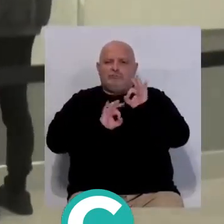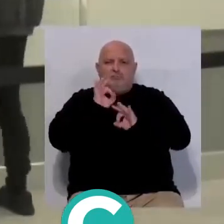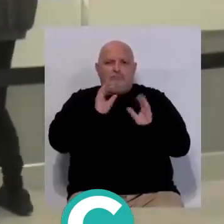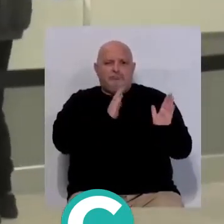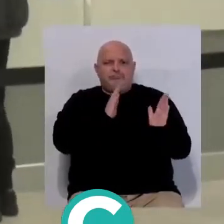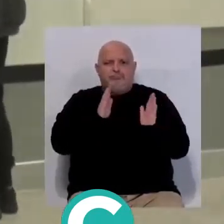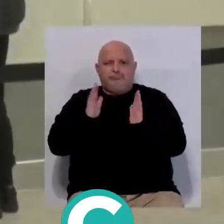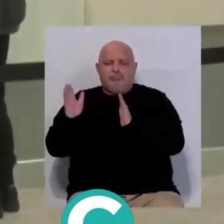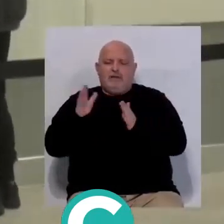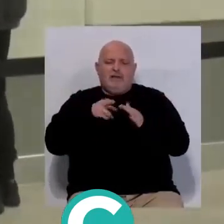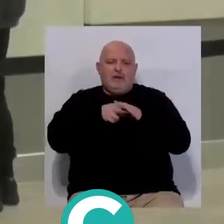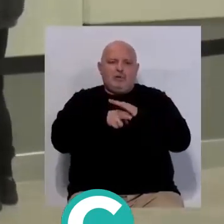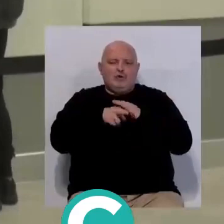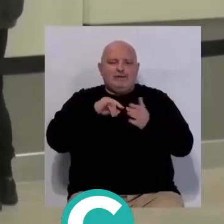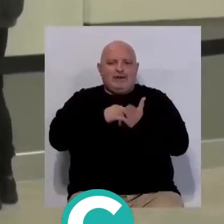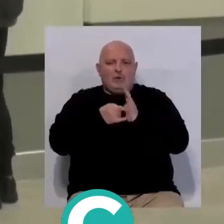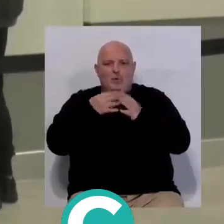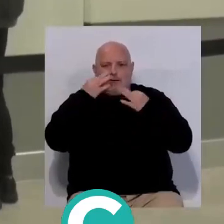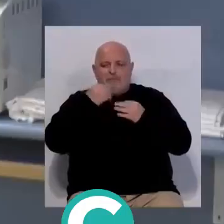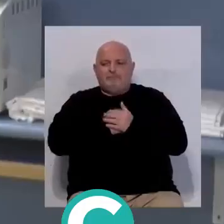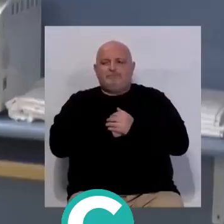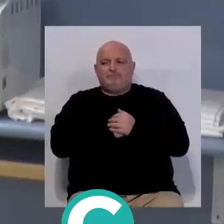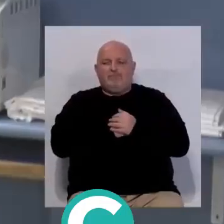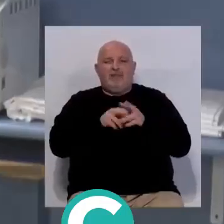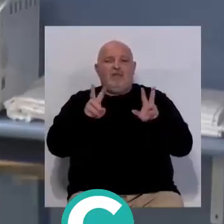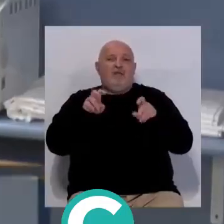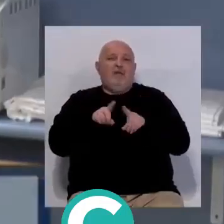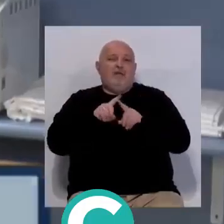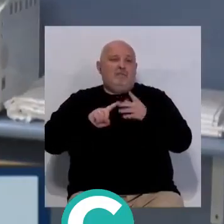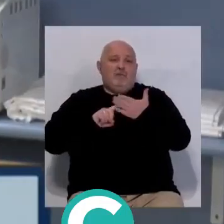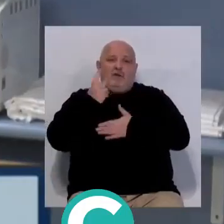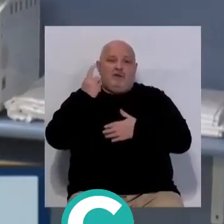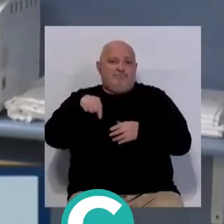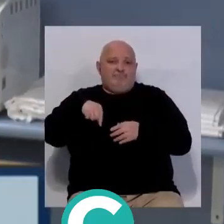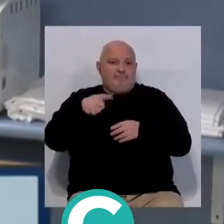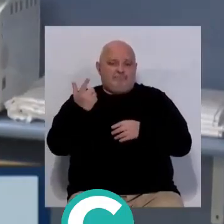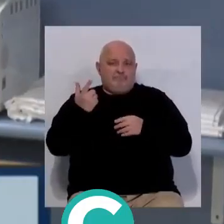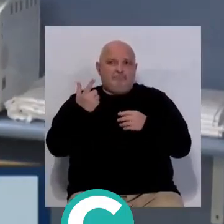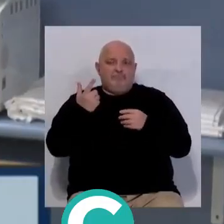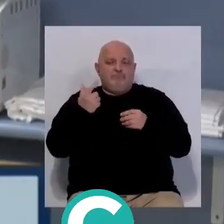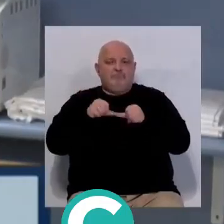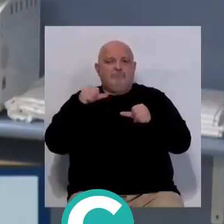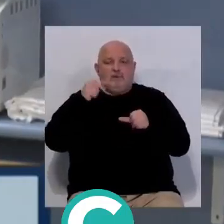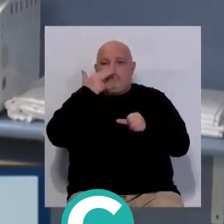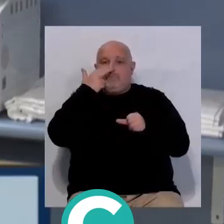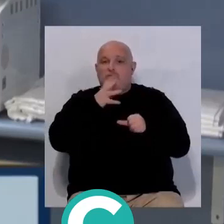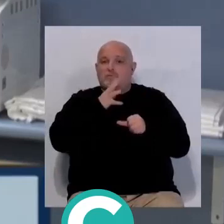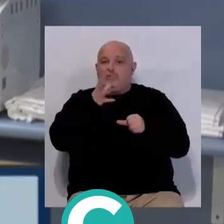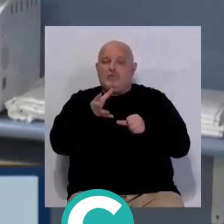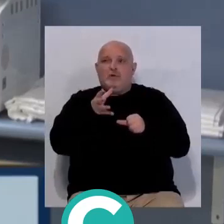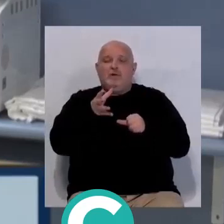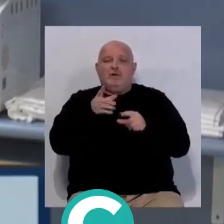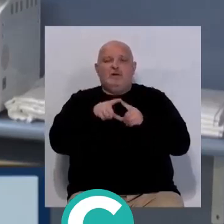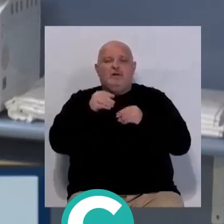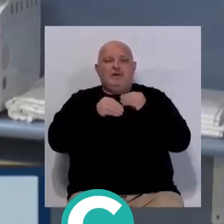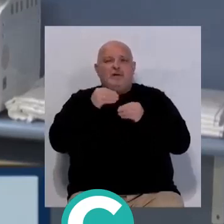los medios técnicos y humanos. Yo creo que esto es una cosa pionera y la verdad es que creo que es muy interesante